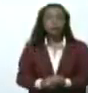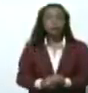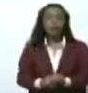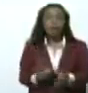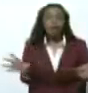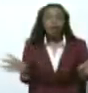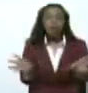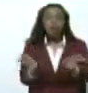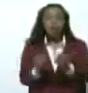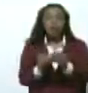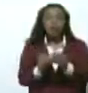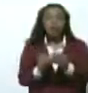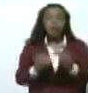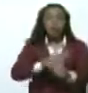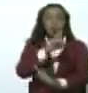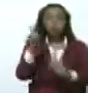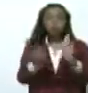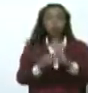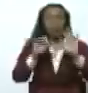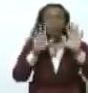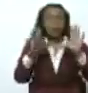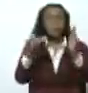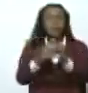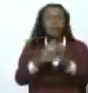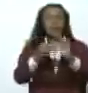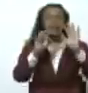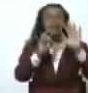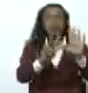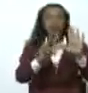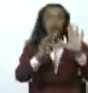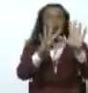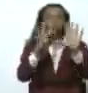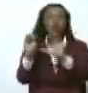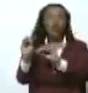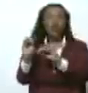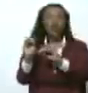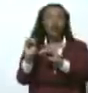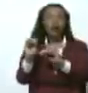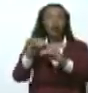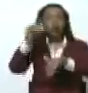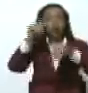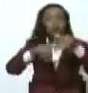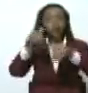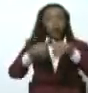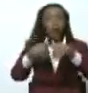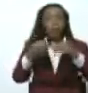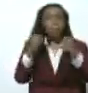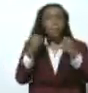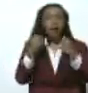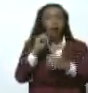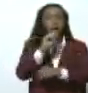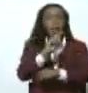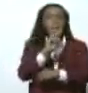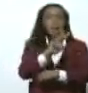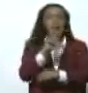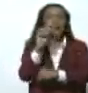acumula un total de 10.790 votos para un